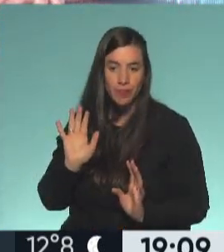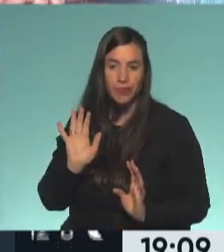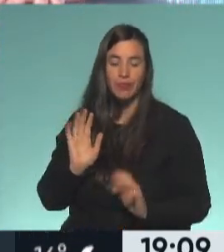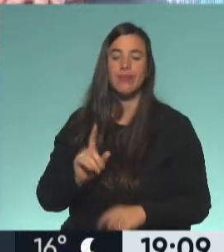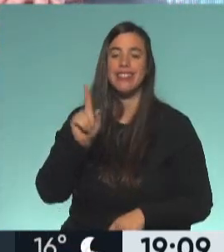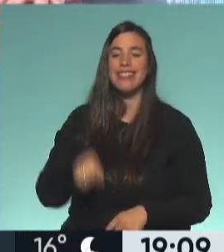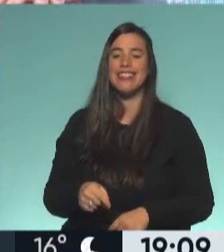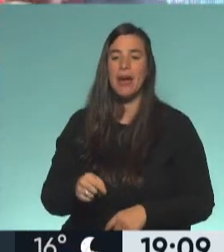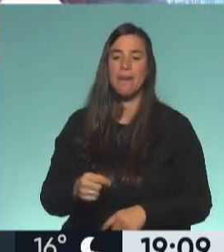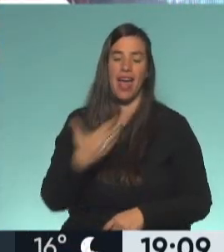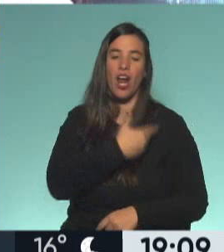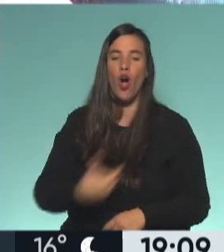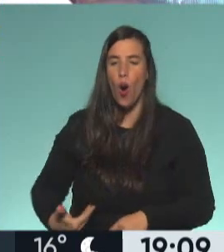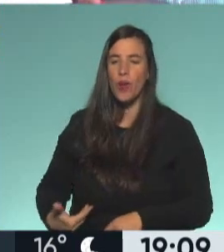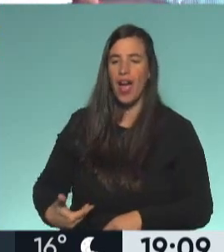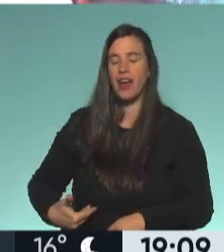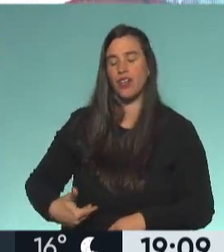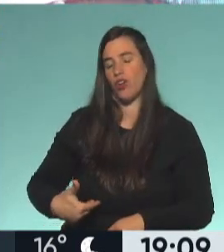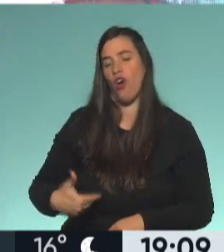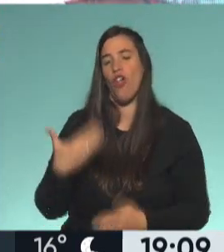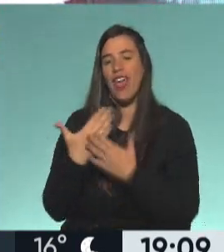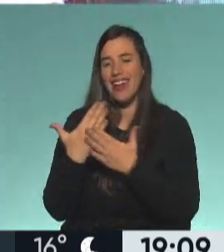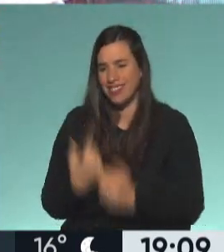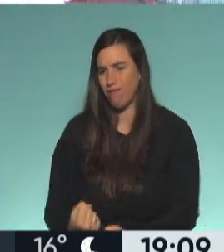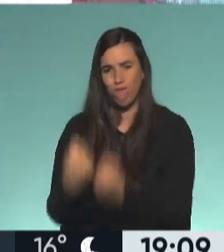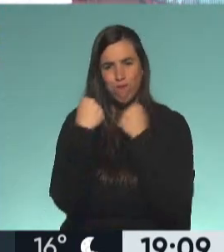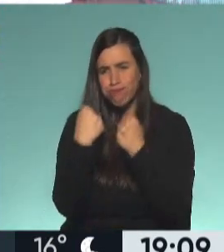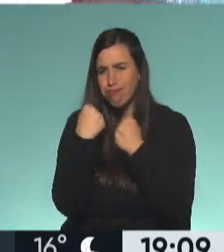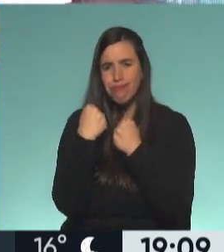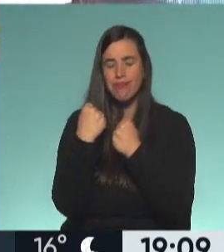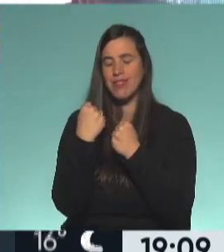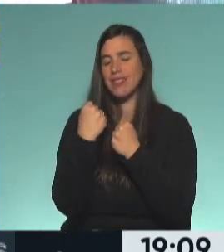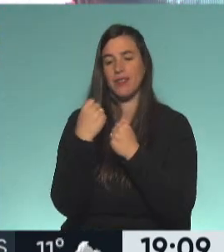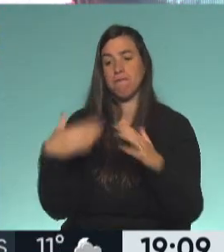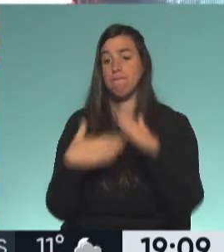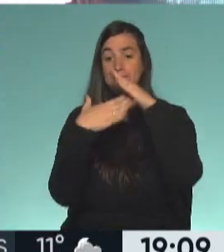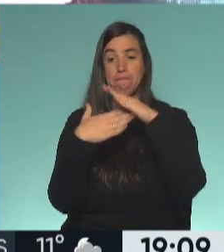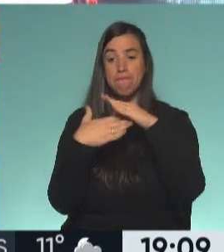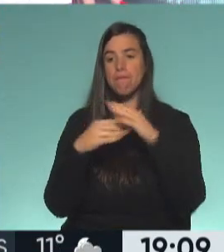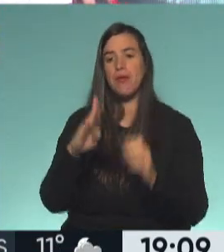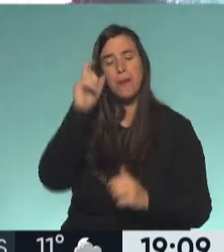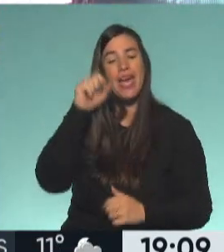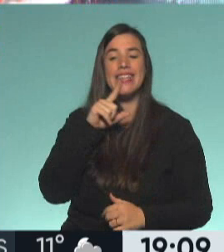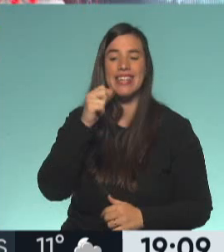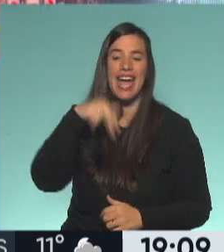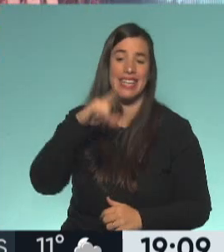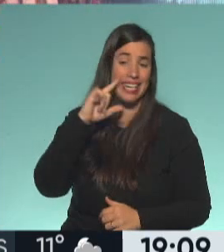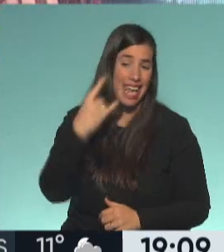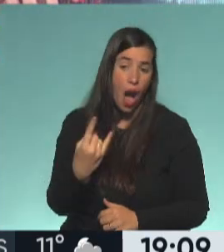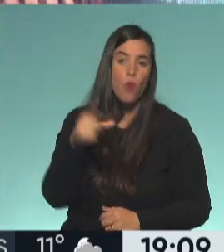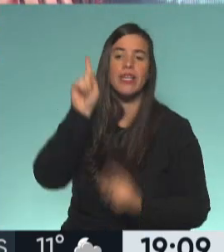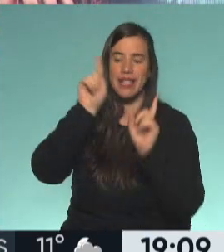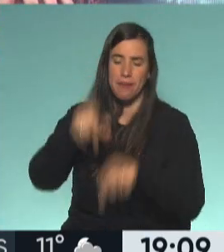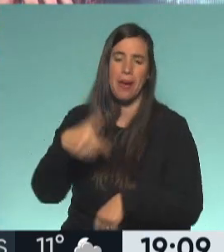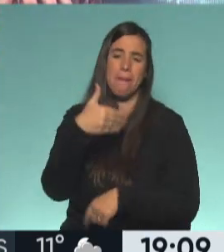recordar el gobierno más de derecha, de ultraderecha de la historia israelí, en la cabeza con Benjamín Netanyahu, y el ministro de Defensa